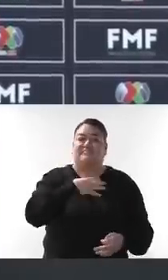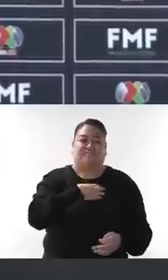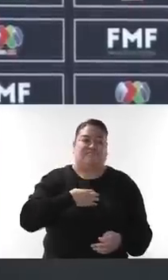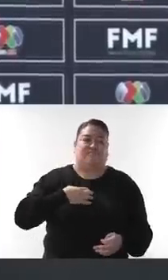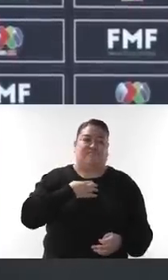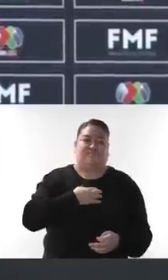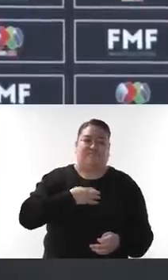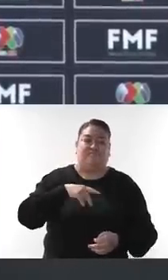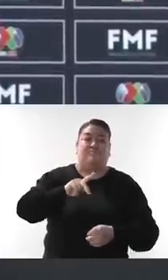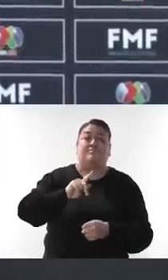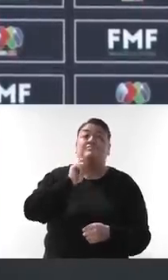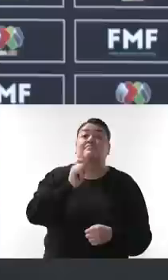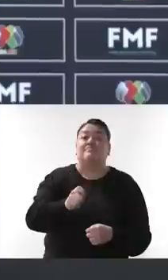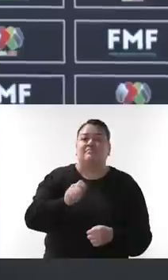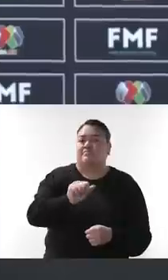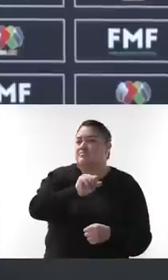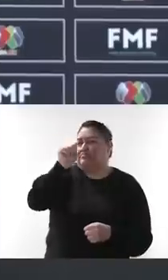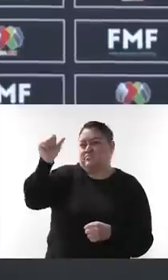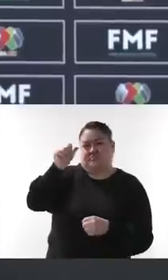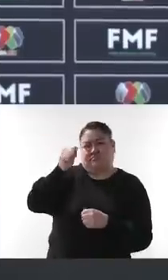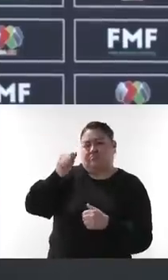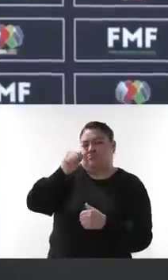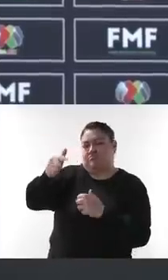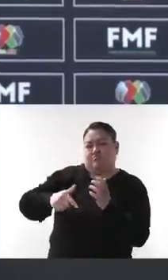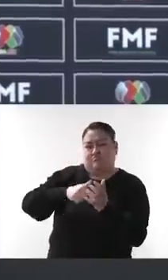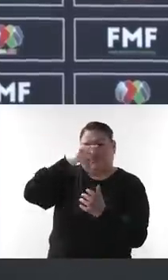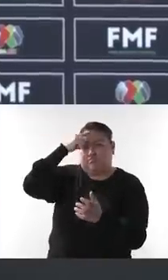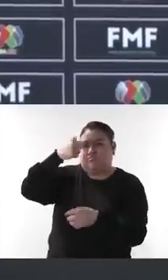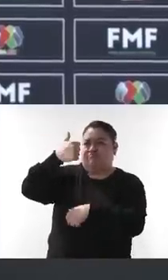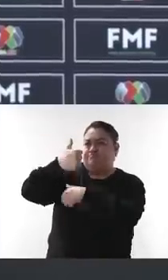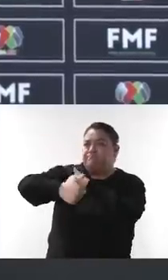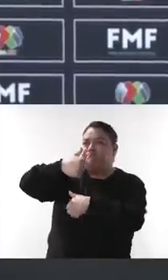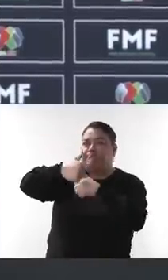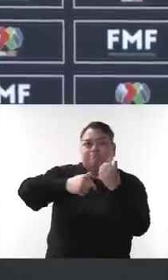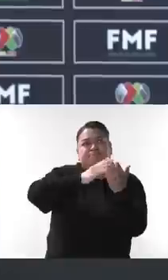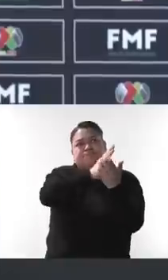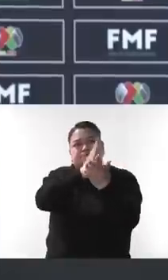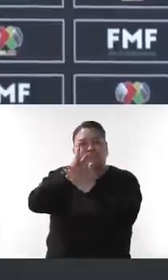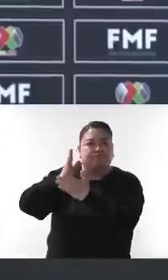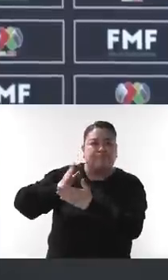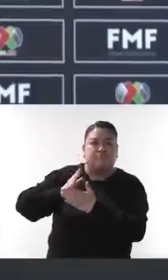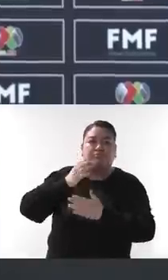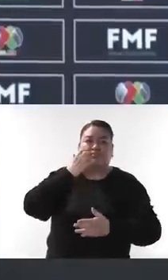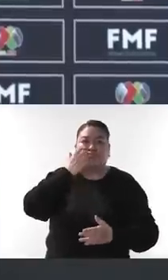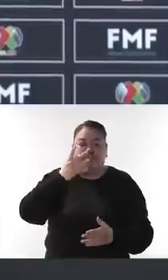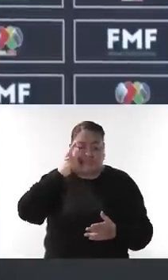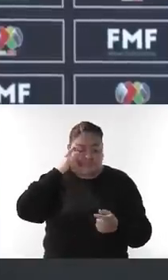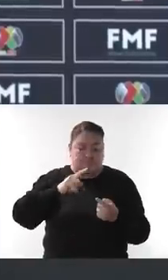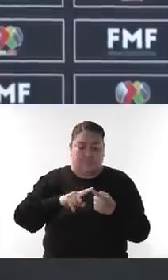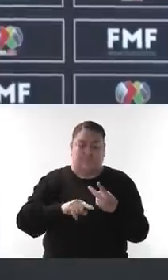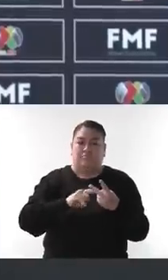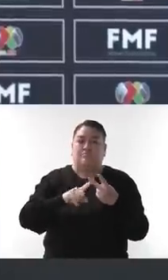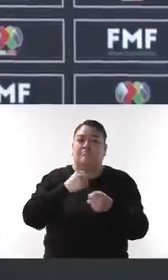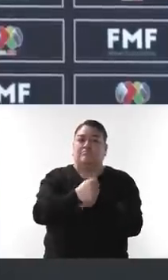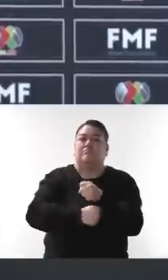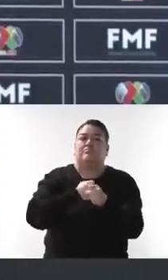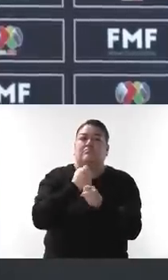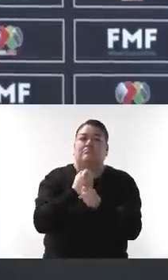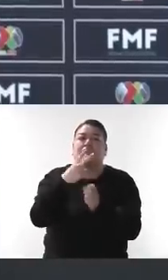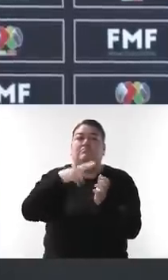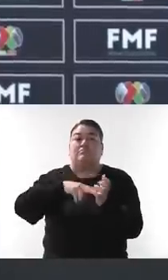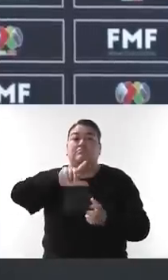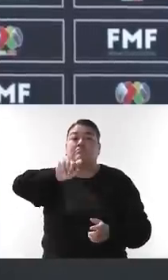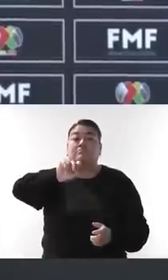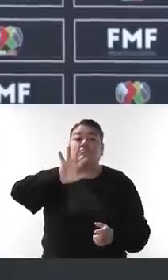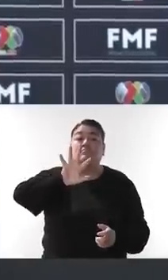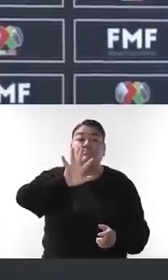luego buscaremos también otras competencias, como ya lo comentábamos, estará esta competencia del 2025, que